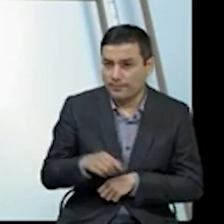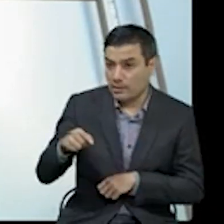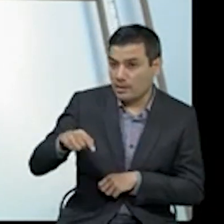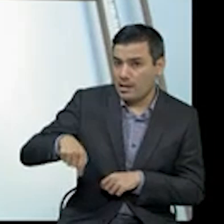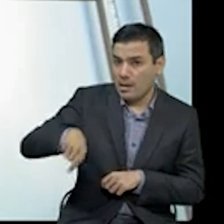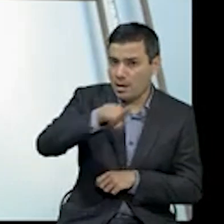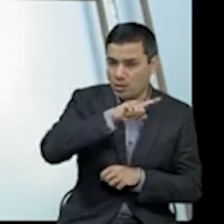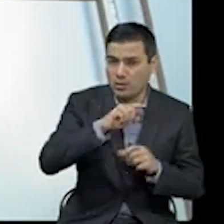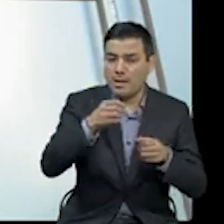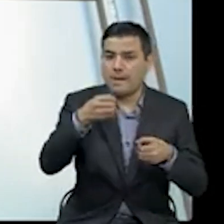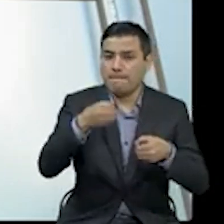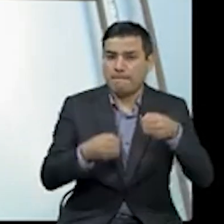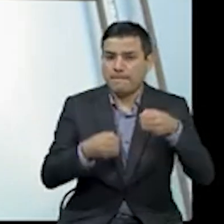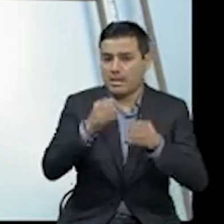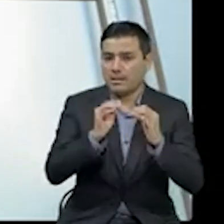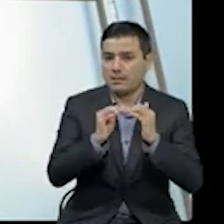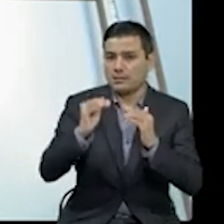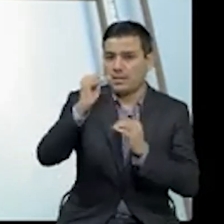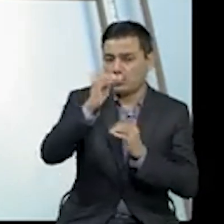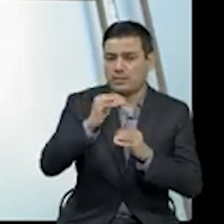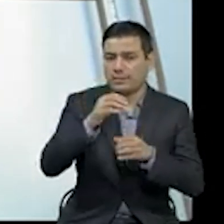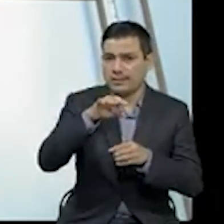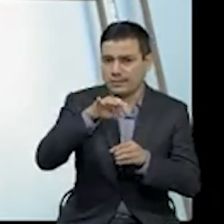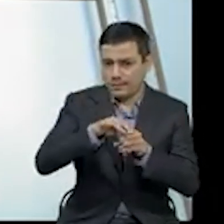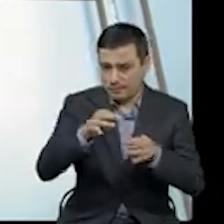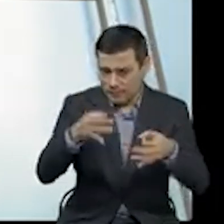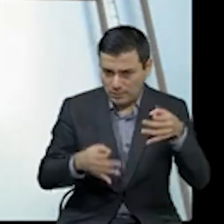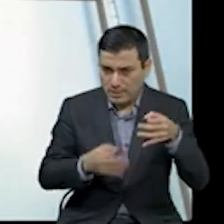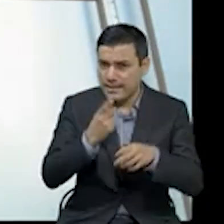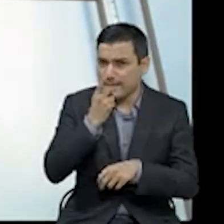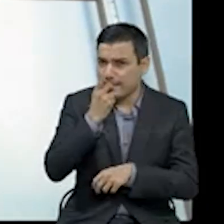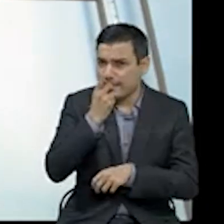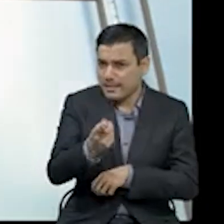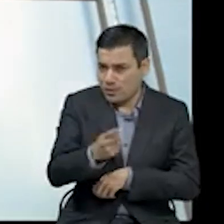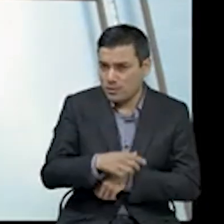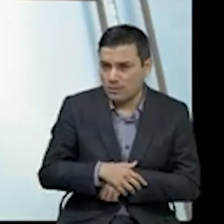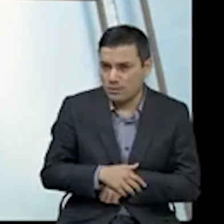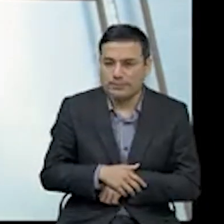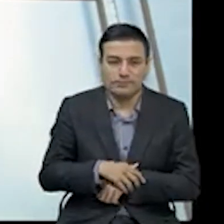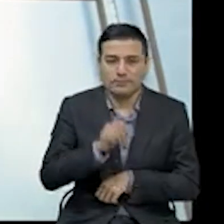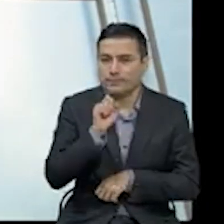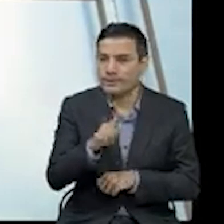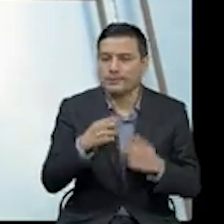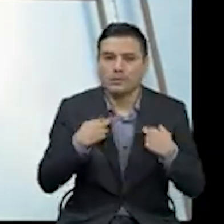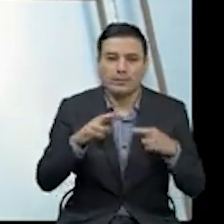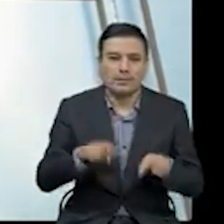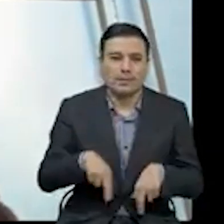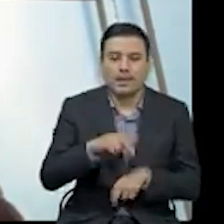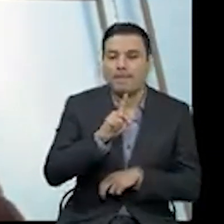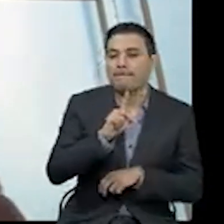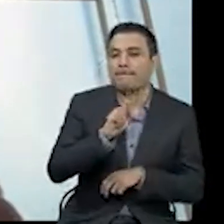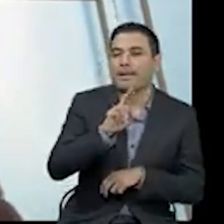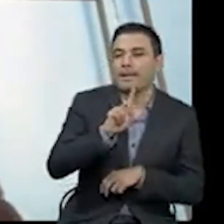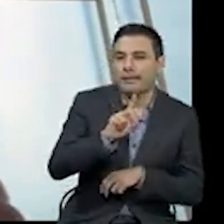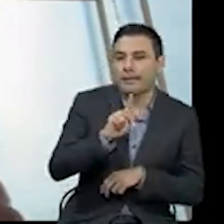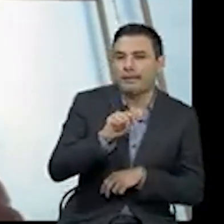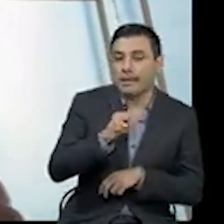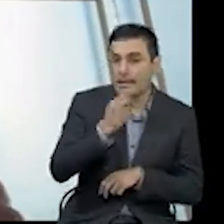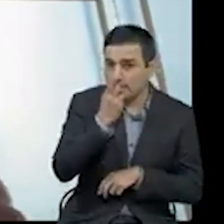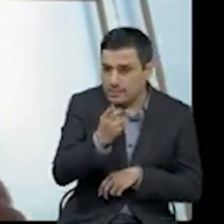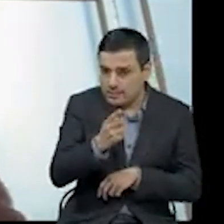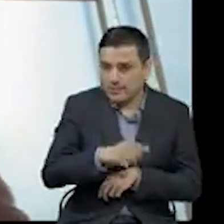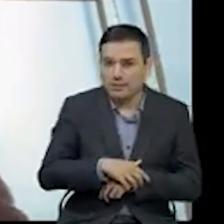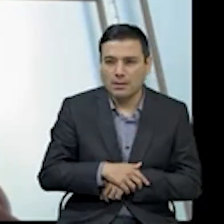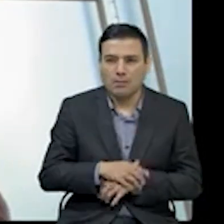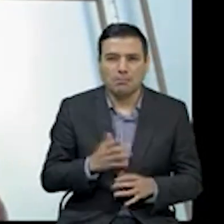del Tribunal Electoral dijeron, también frente a una intriga de la representación del PRD y de la oposición, de que no hay quórum